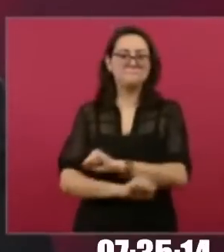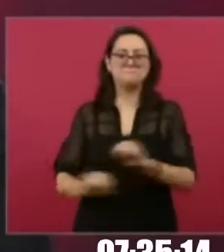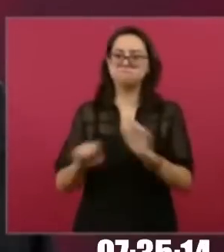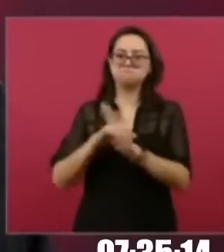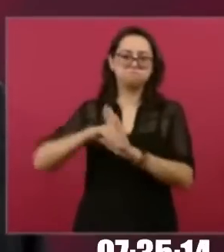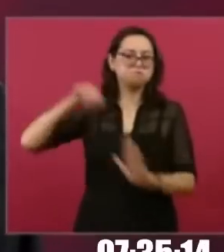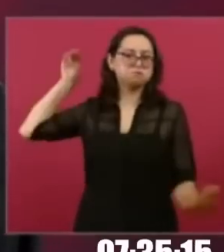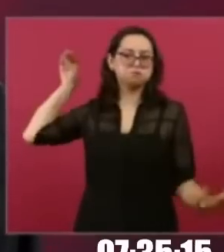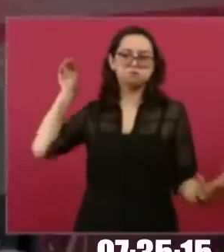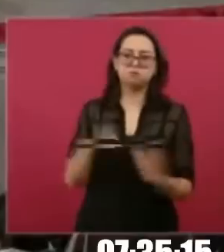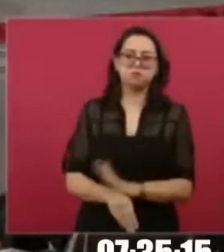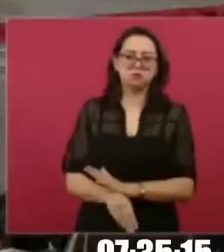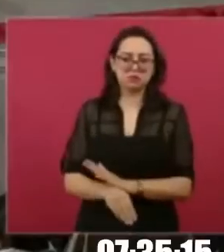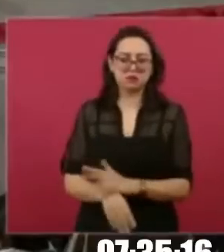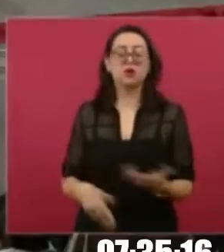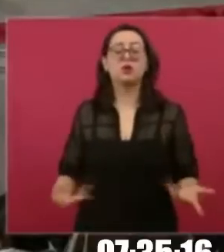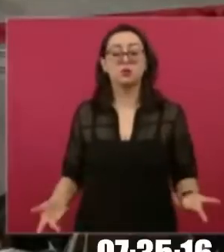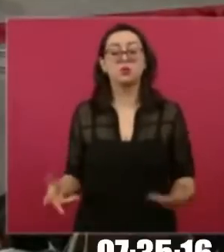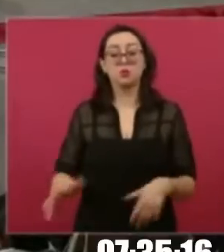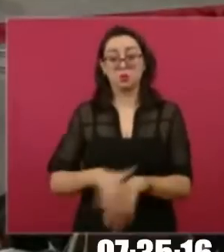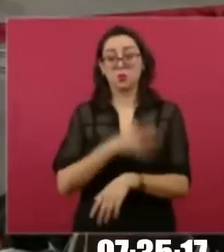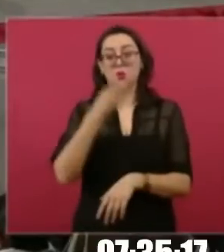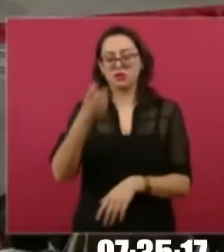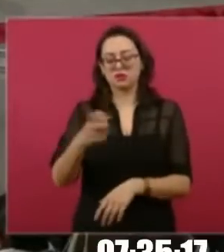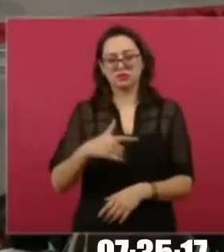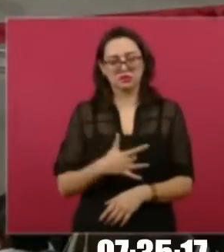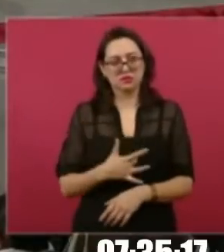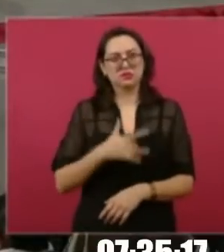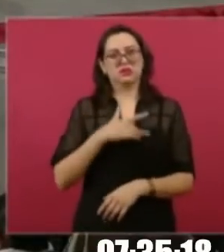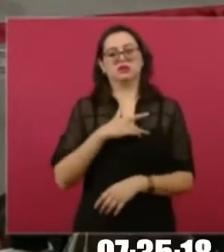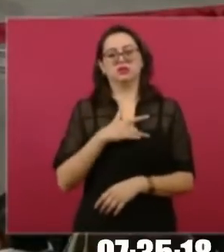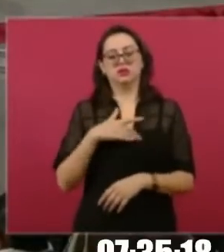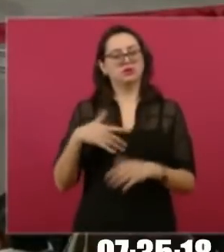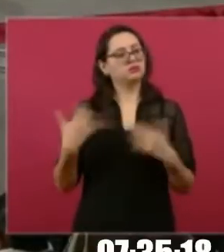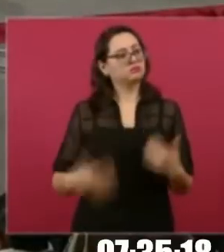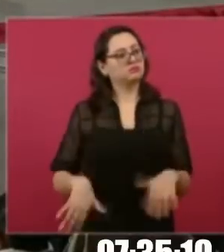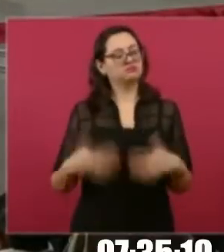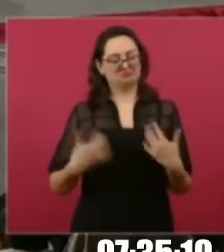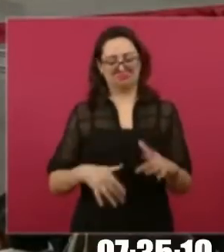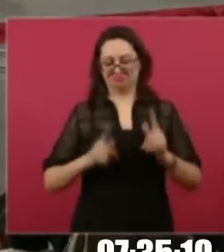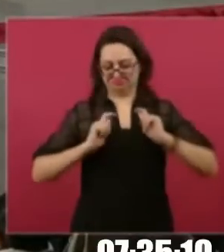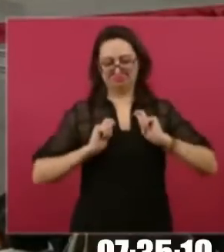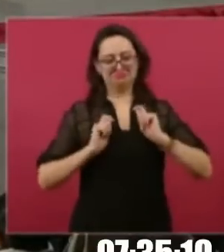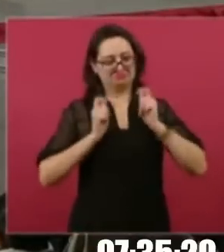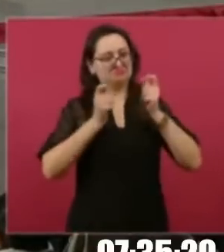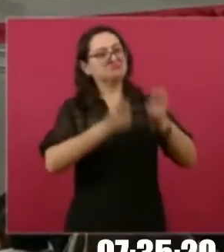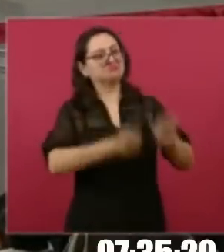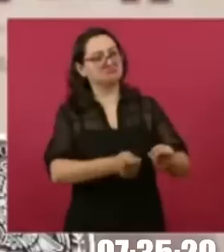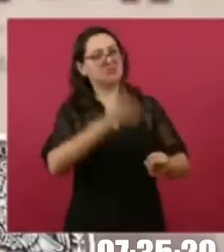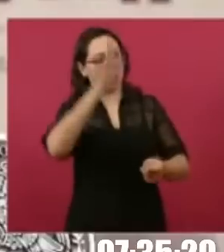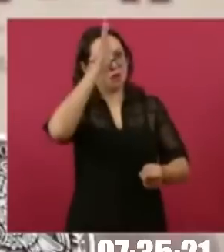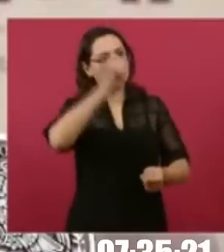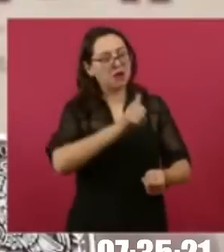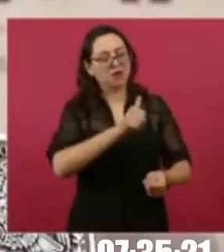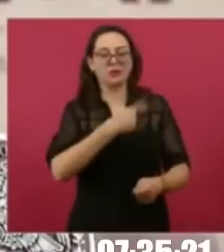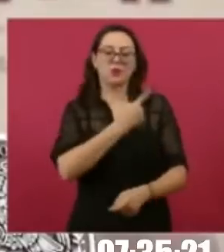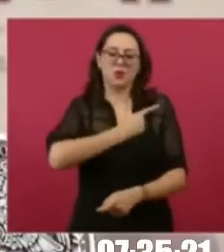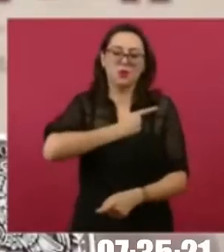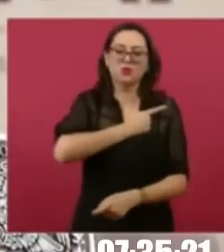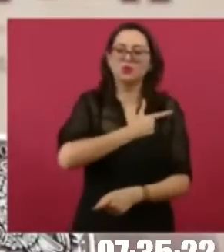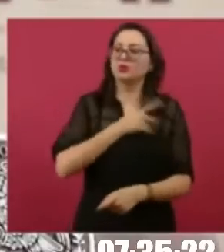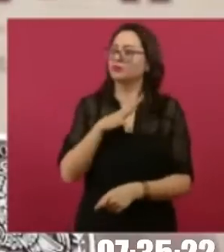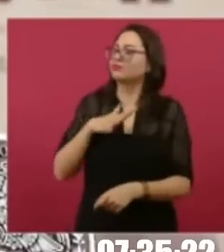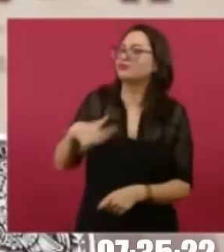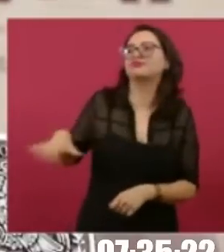por eso hoy en Nayarit Agradezco al gobierno de la República el convenio que es muy venturoso estamos llevando ofertas